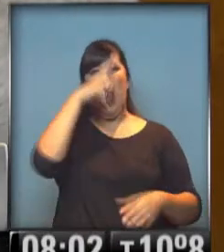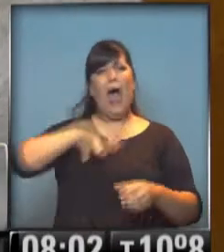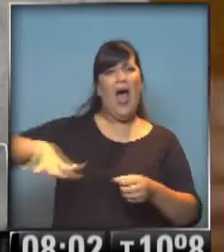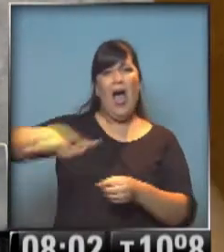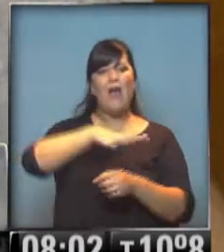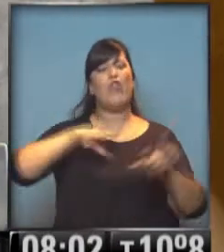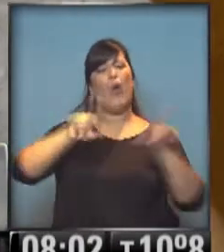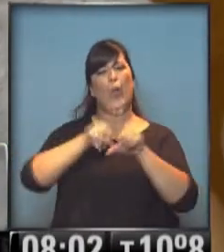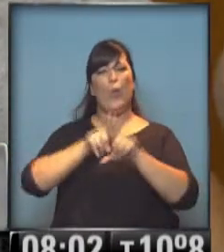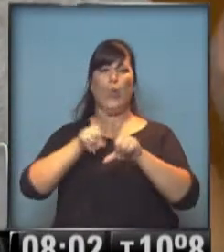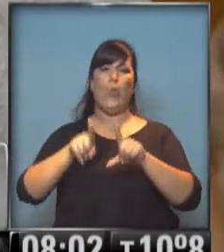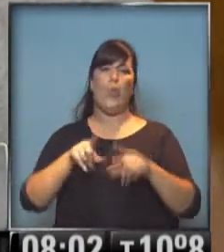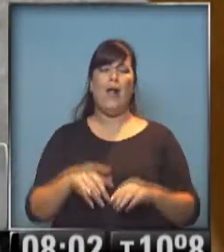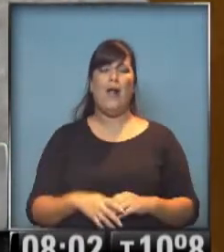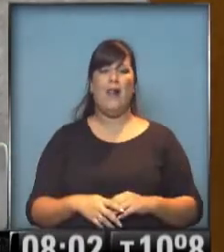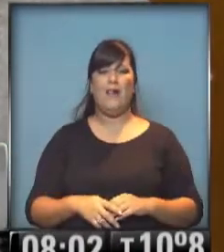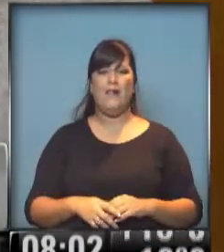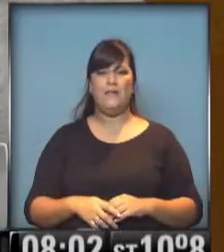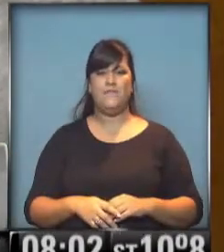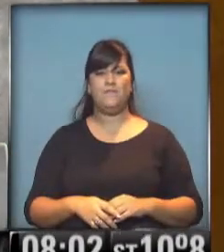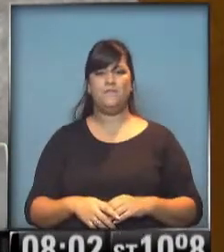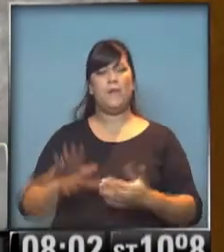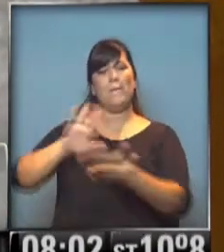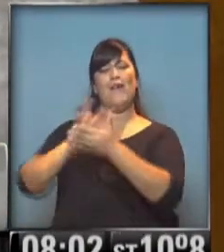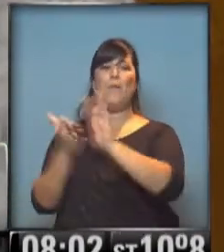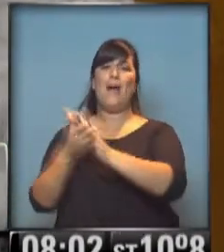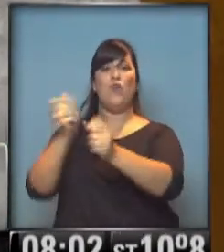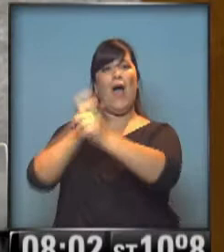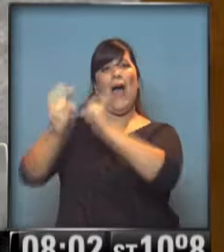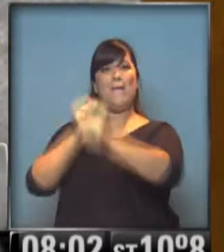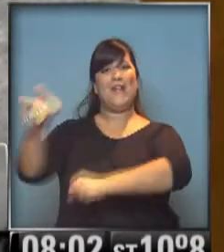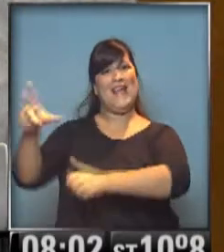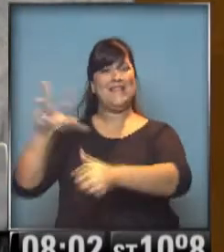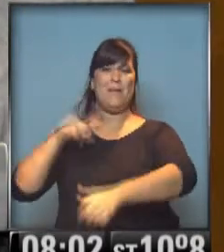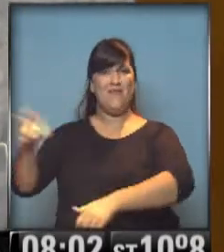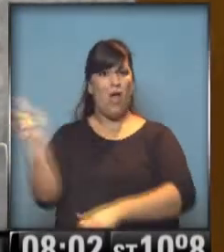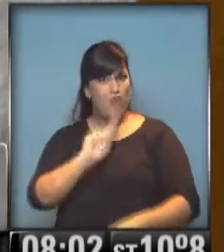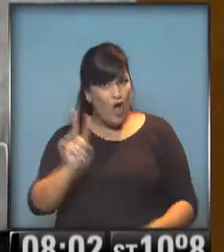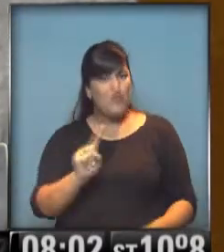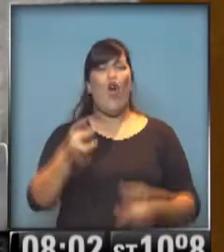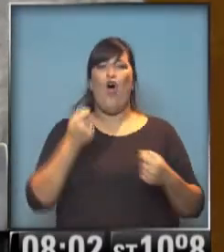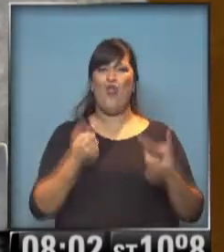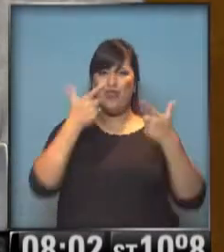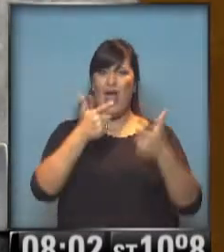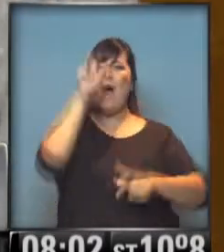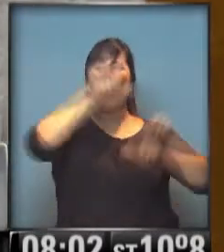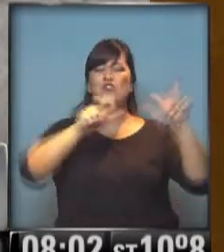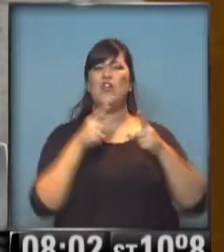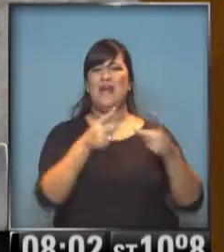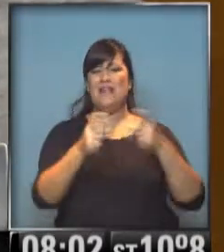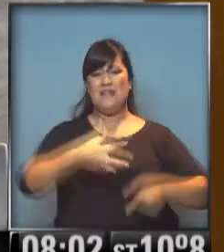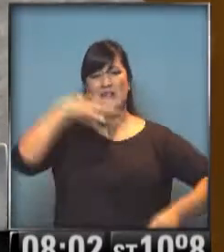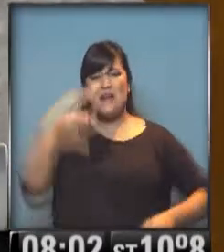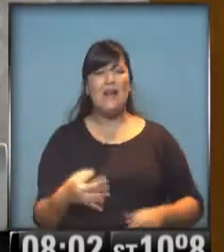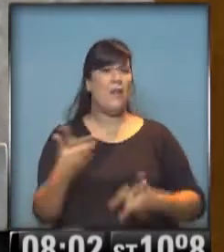compensando a cada eslabón de la oferta y pasa a otorgarle el subsidio directamente a que el consumidor que lo necesita porque no